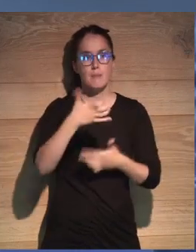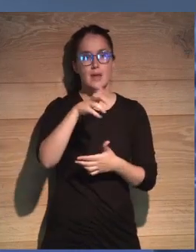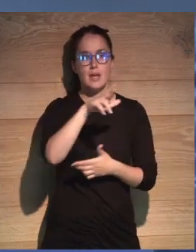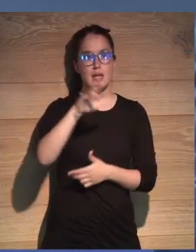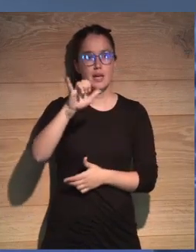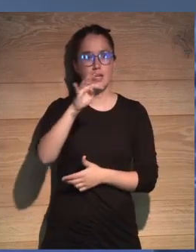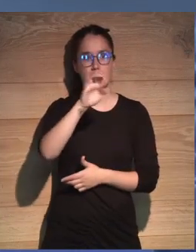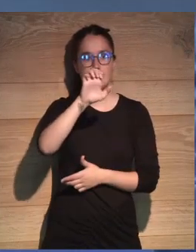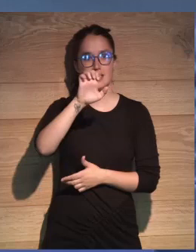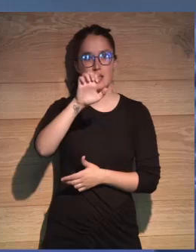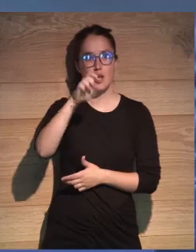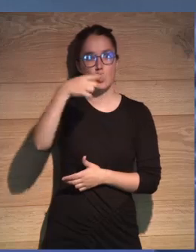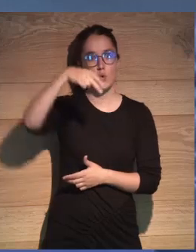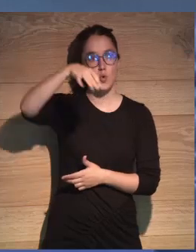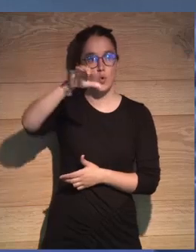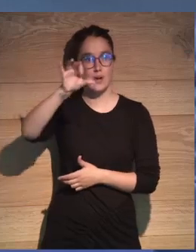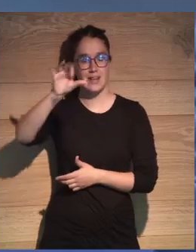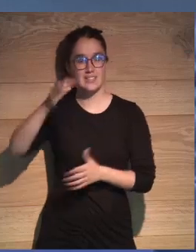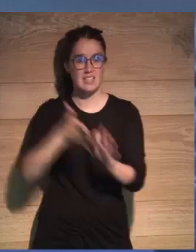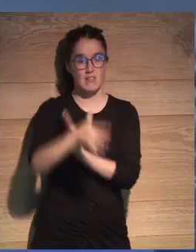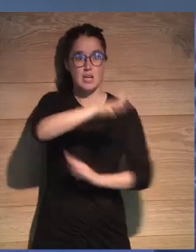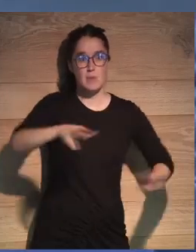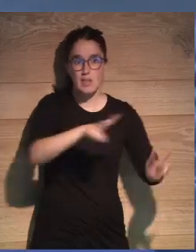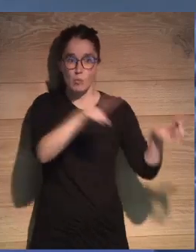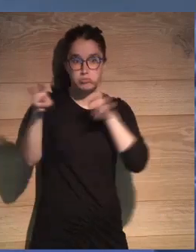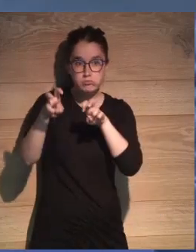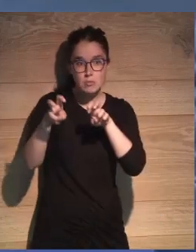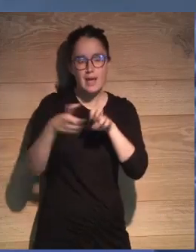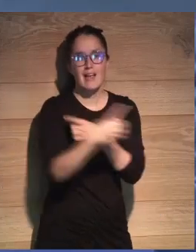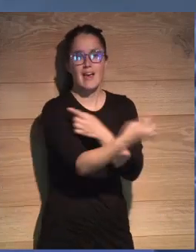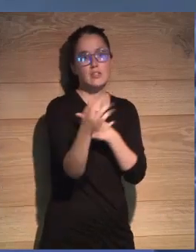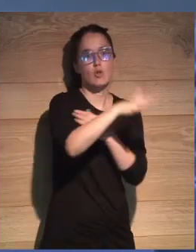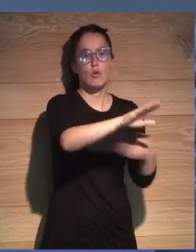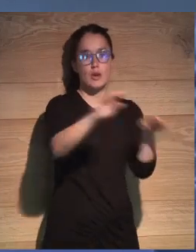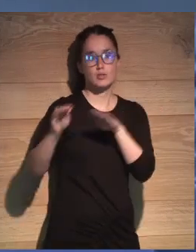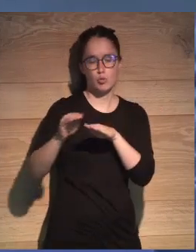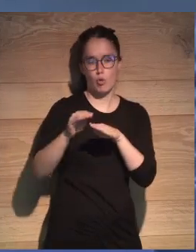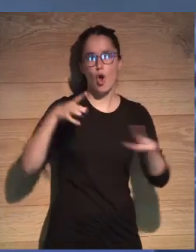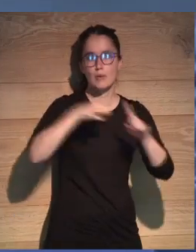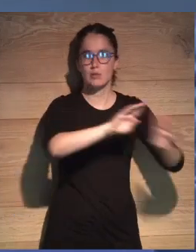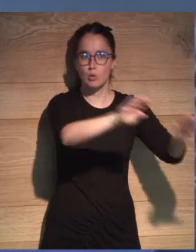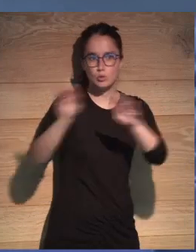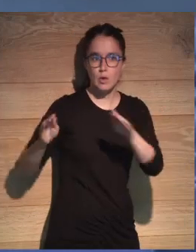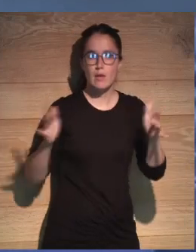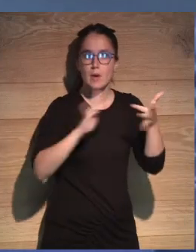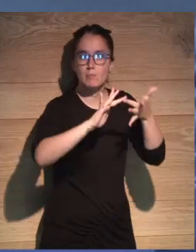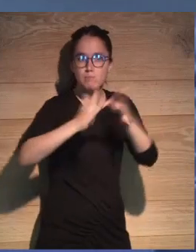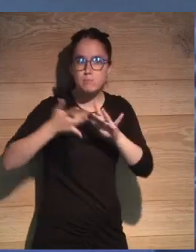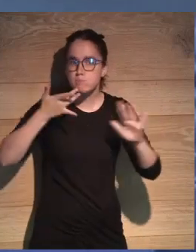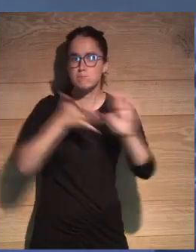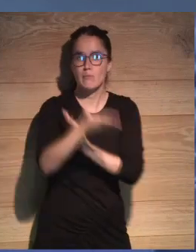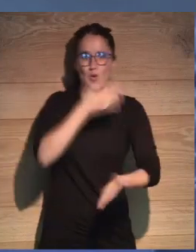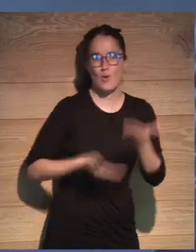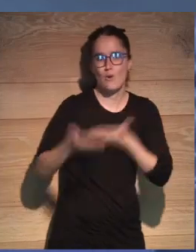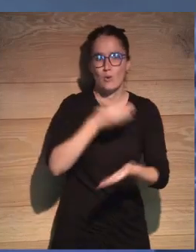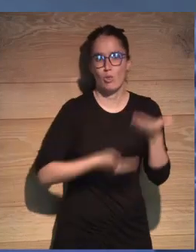berritzegunes, aquí no sé cómo se llamarán, en fin, cada sitio tiene su nombre y cumplen su función. O sea, establezcan relaciones permanentes de